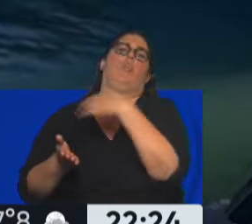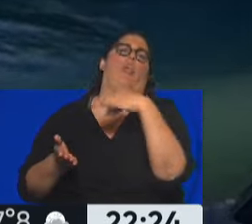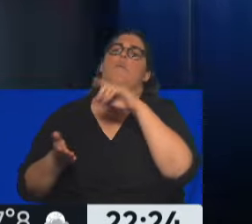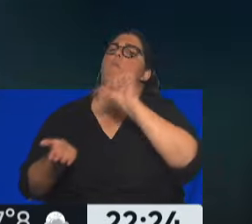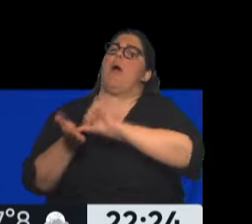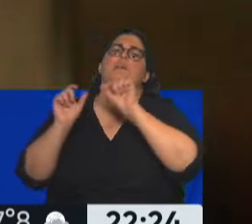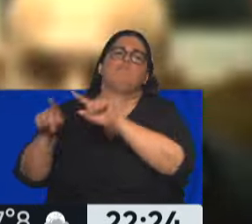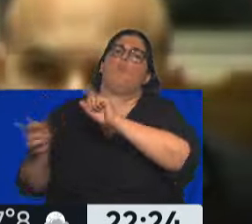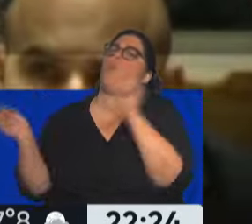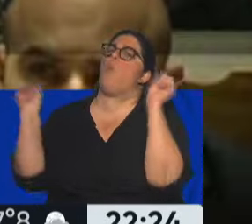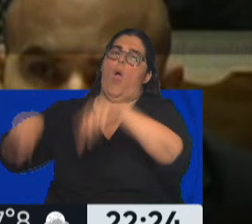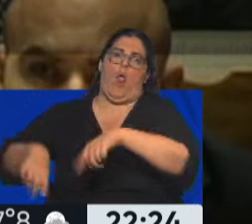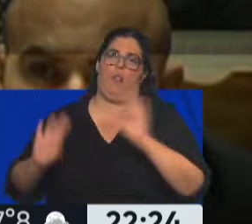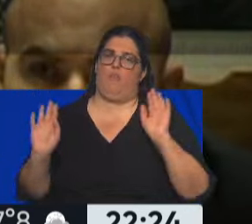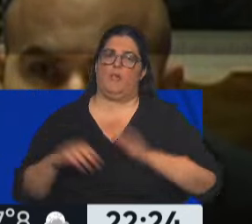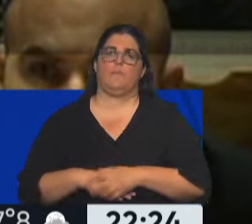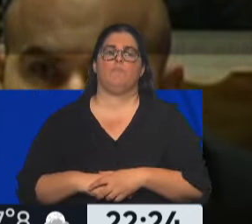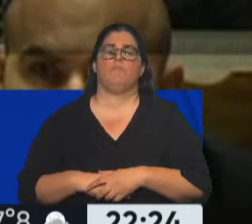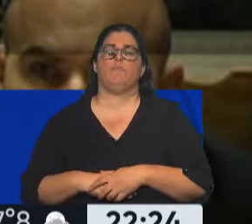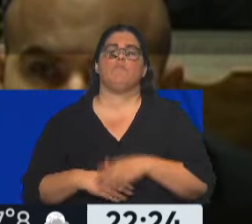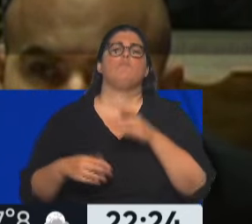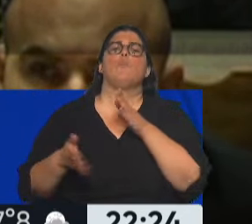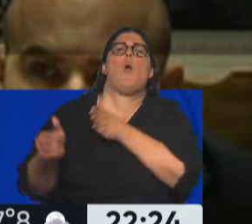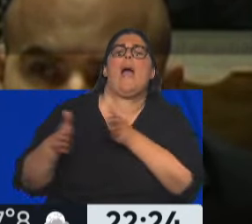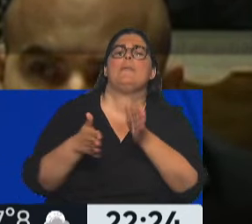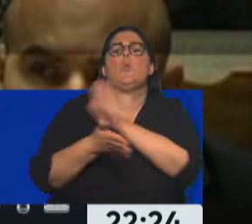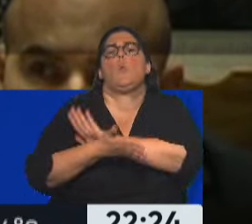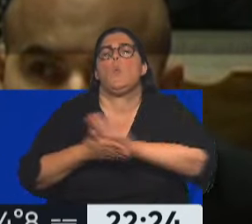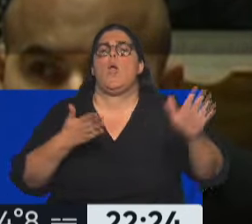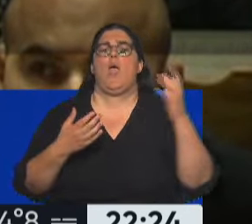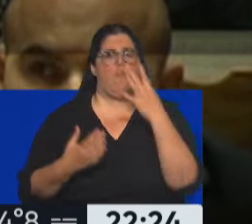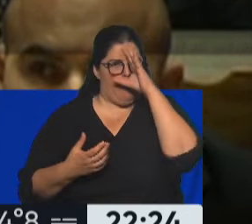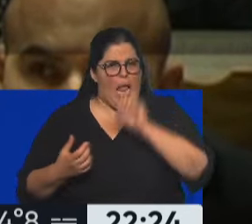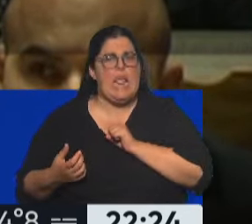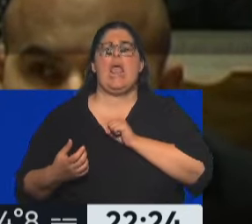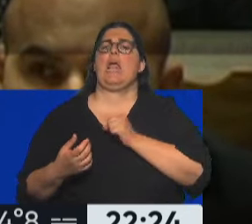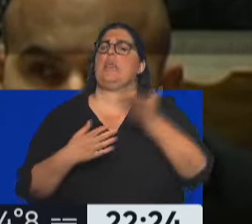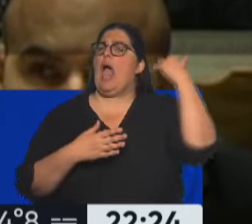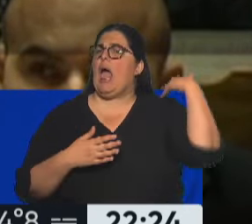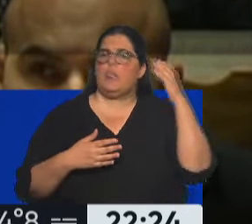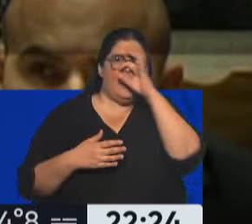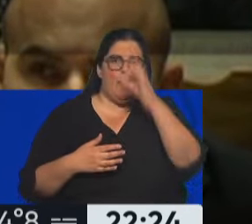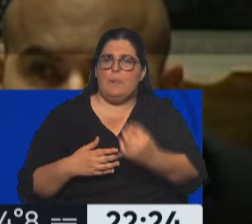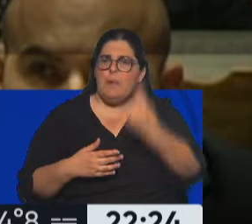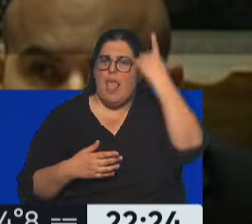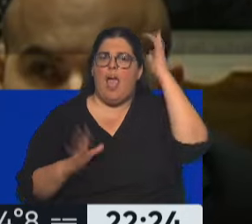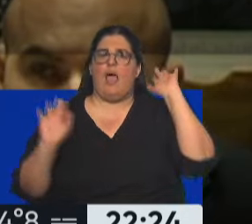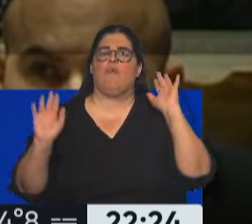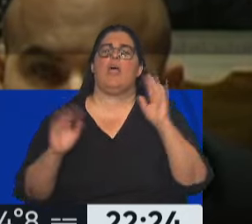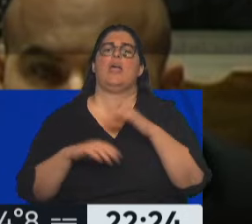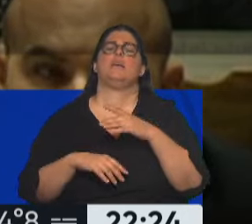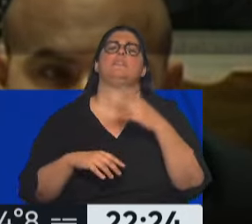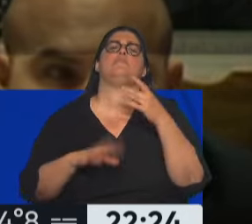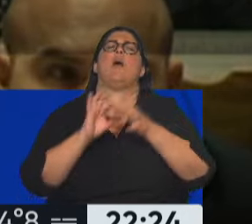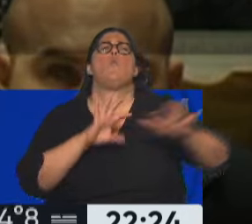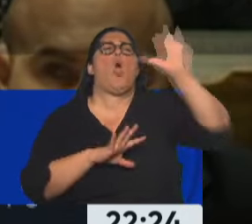origen. Es una strada nueva, coraggiosa, inédita, ma que rispecchia perfectamente lo spirito europeo e